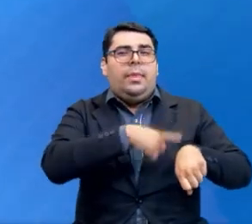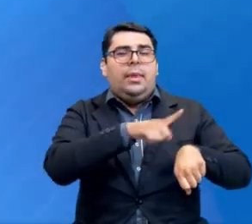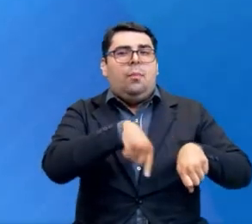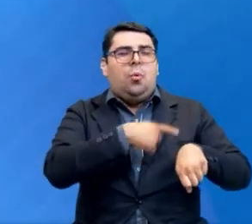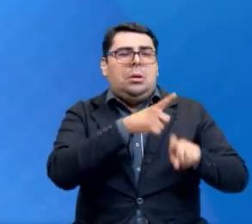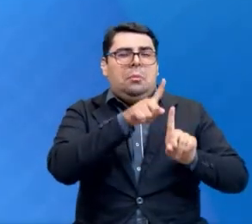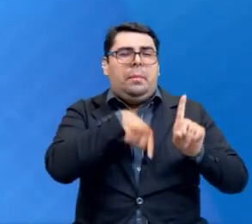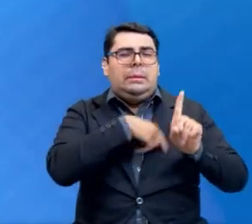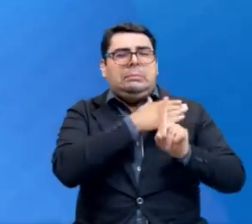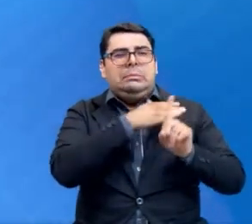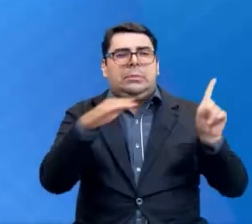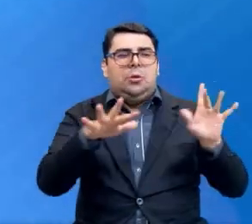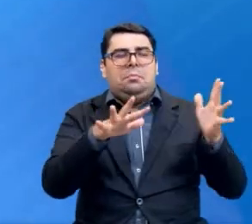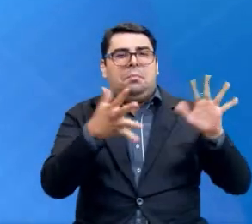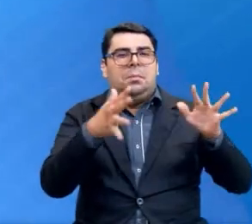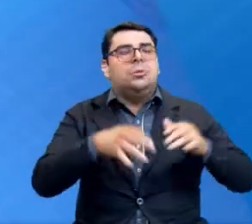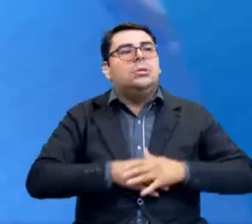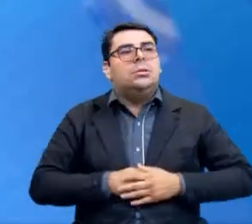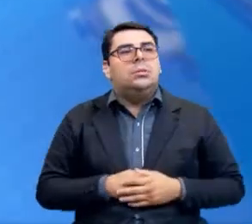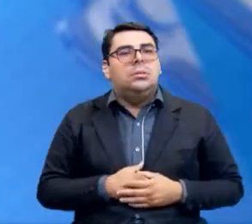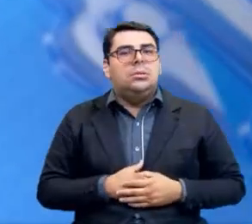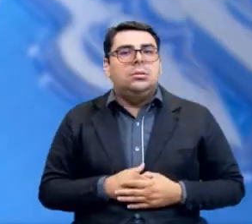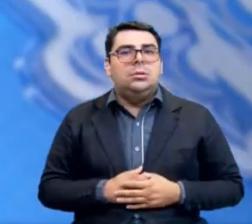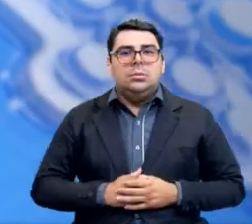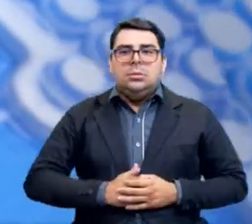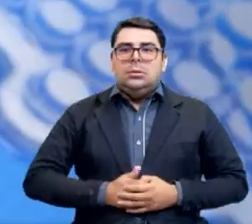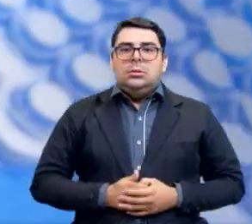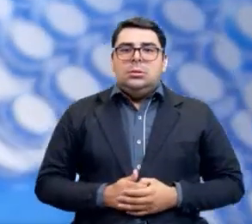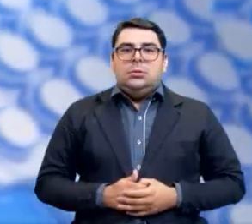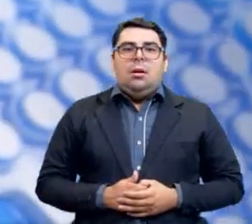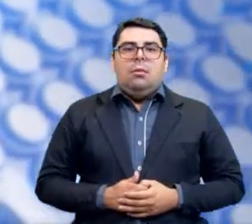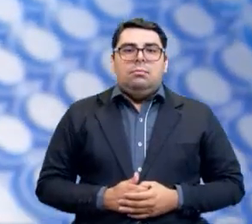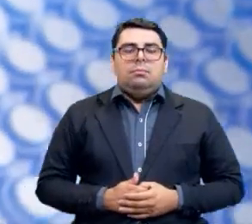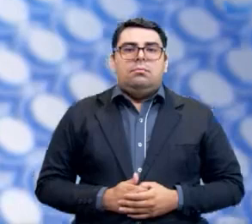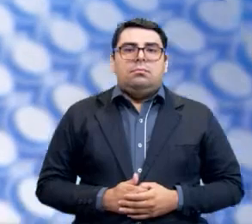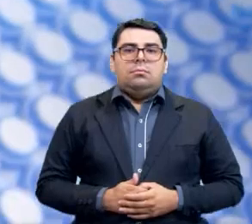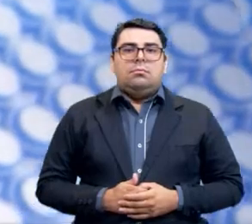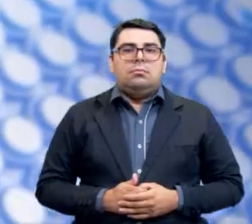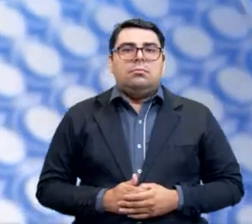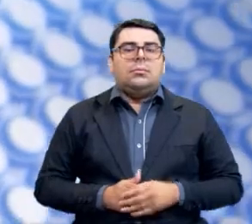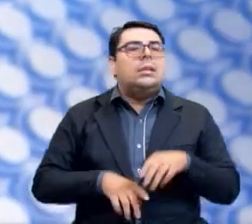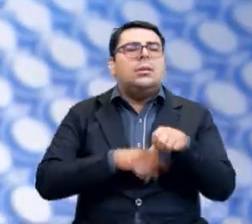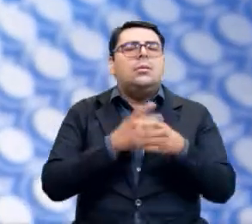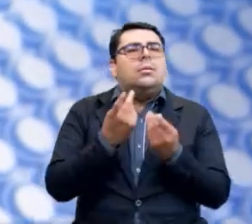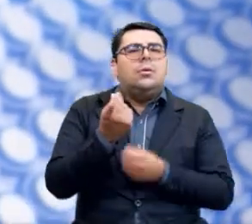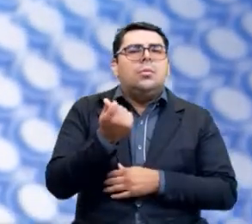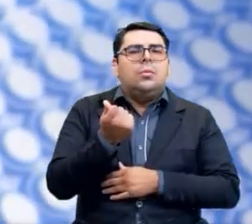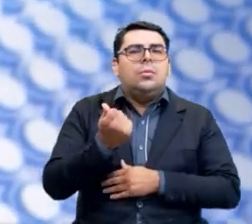Demora más o menos un mes y medio. Esto. ¿Y cuánto vale?